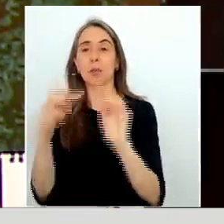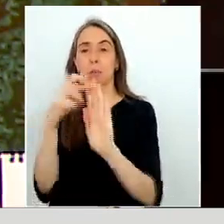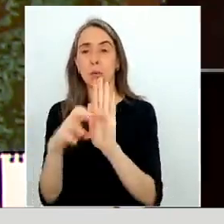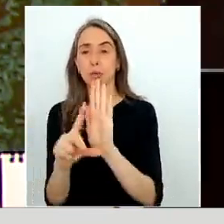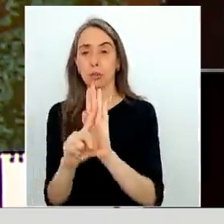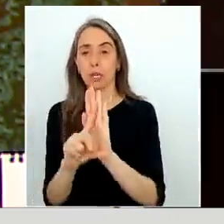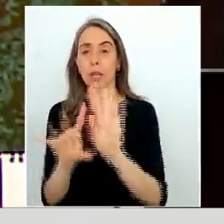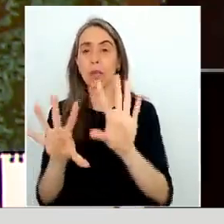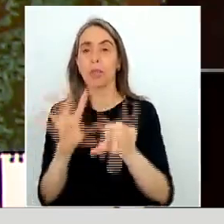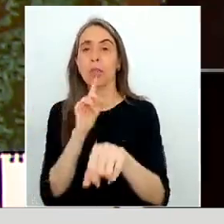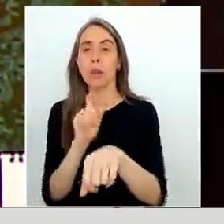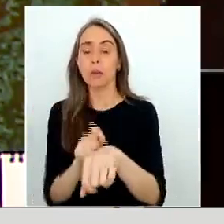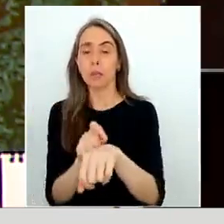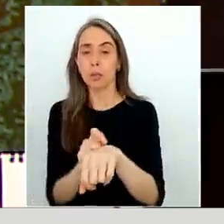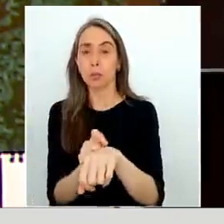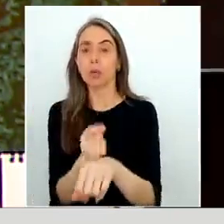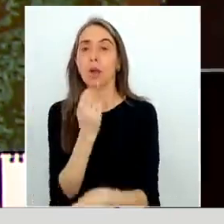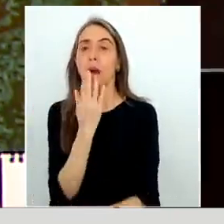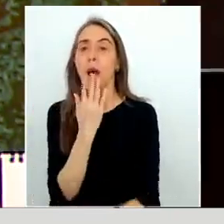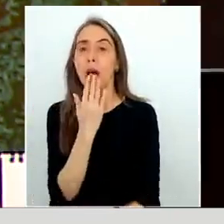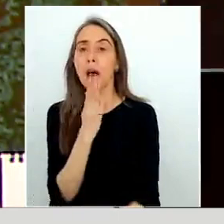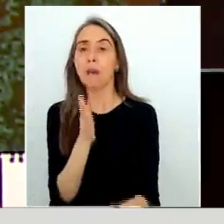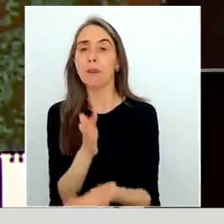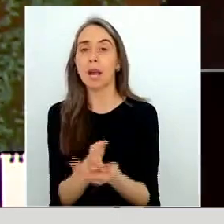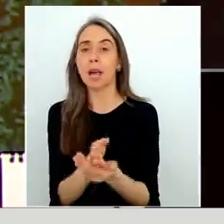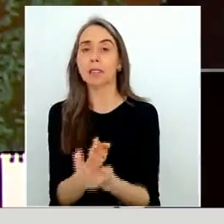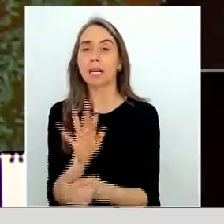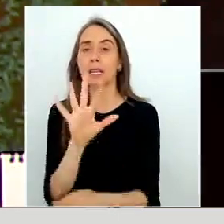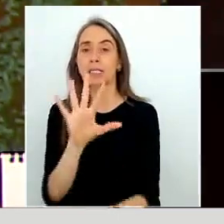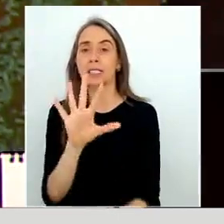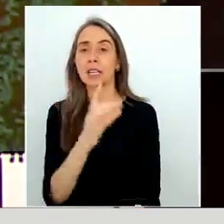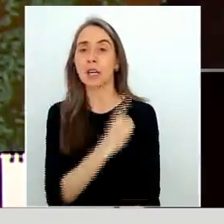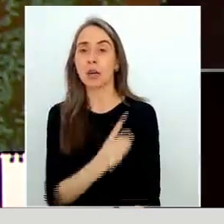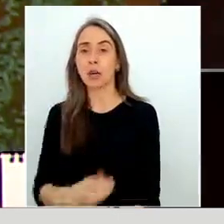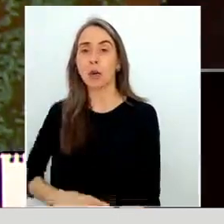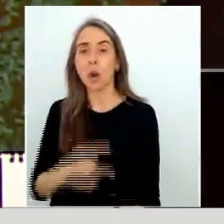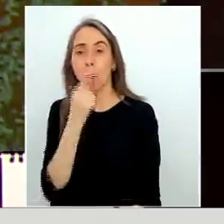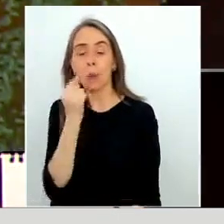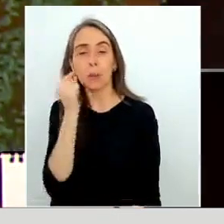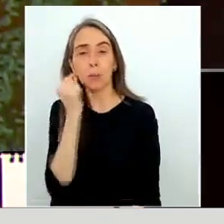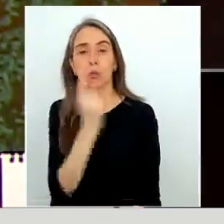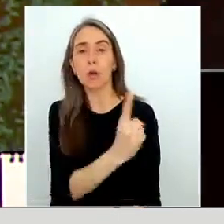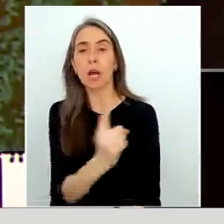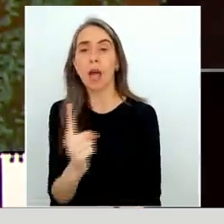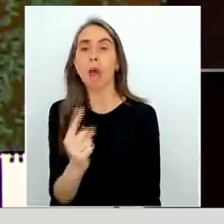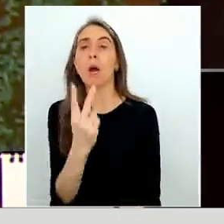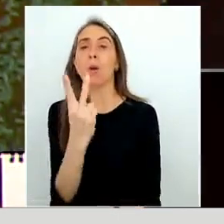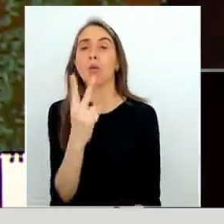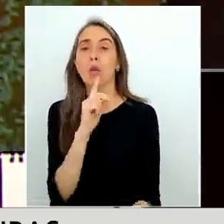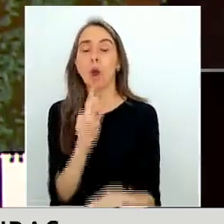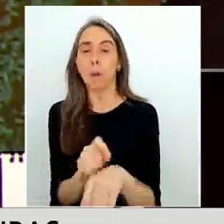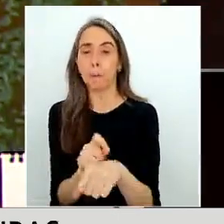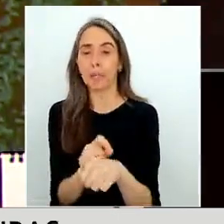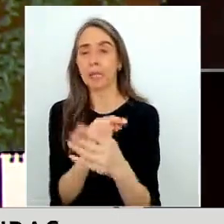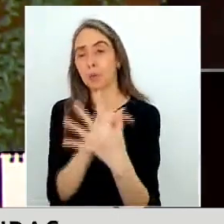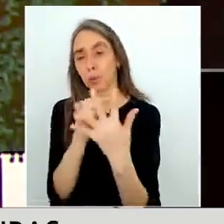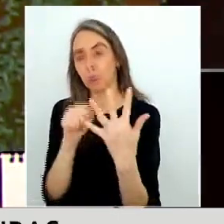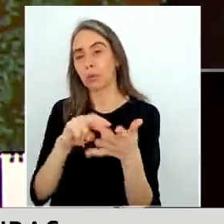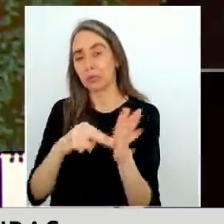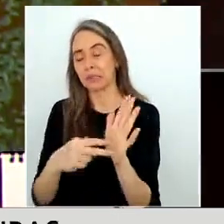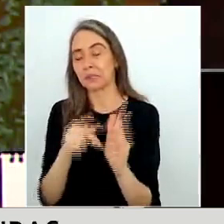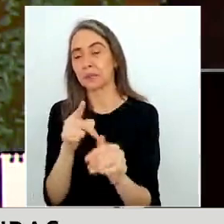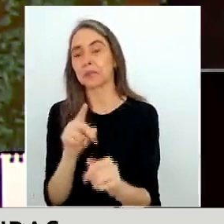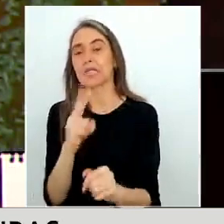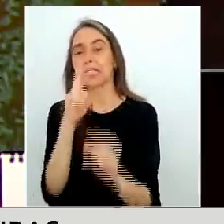minutos pudiendo hacer uso la palabra hasta cinco diputadas y diputados por 2 minutos cada uno rinde el segundo informe de la